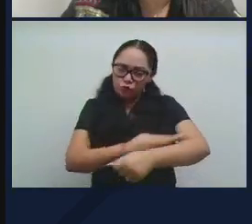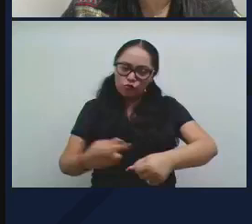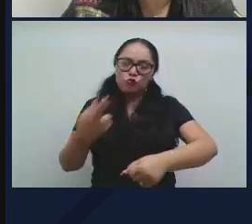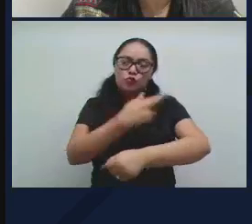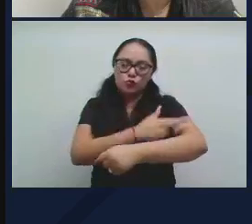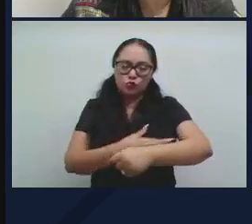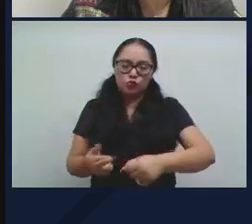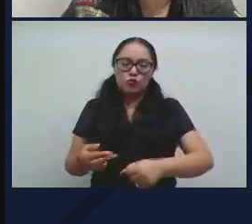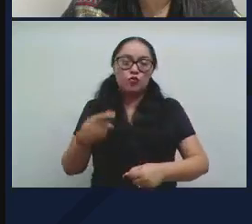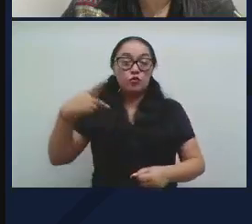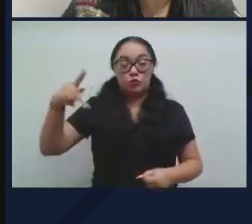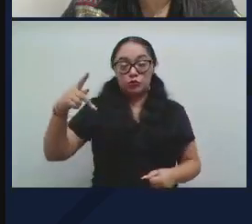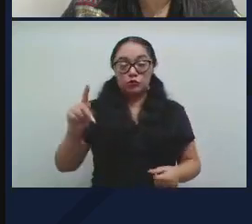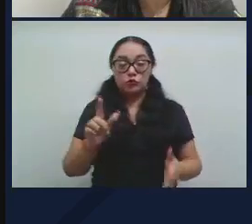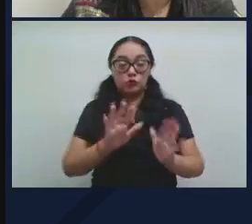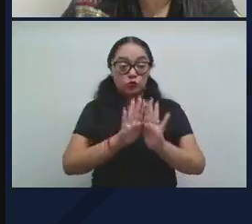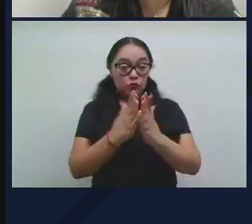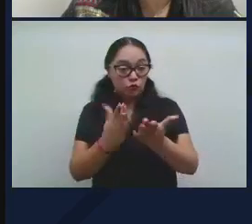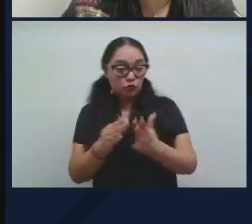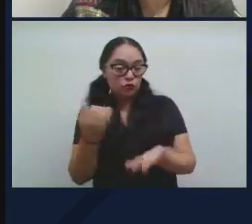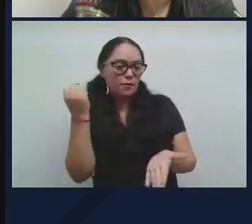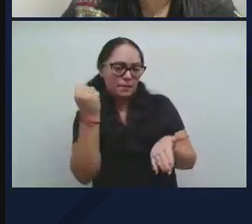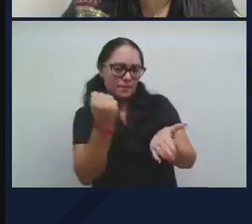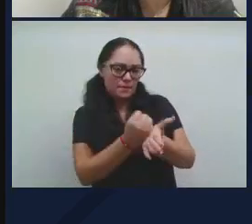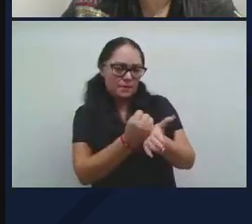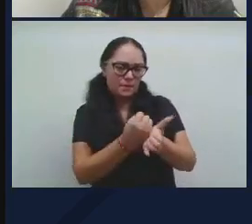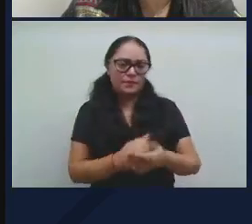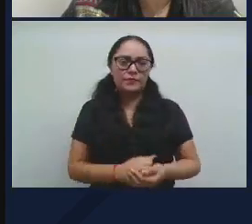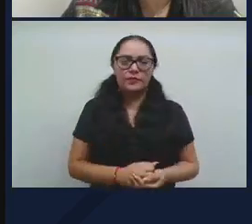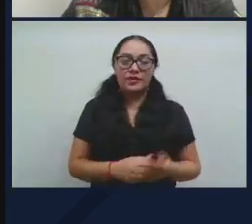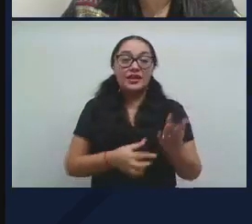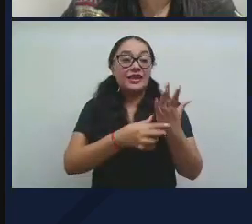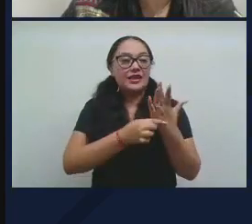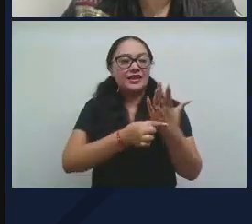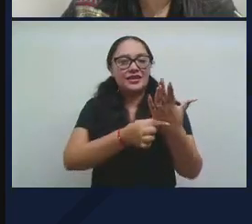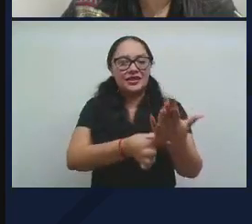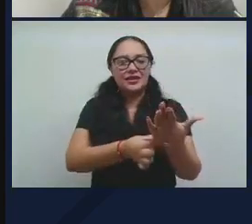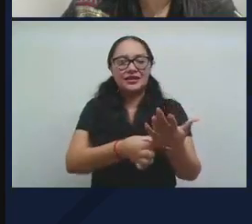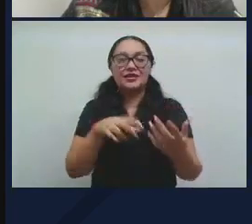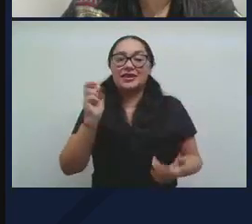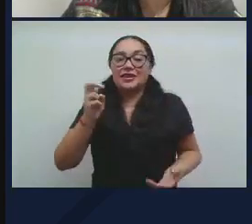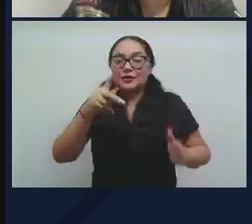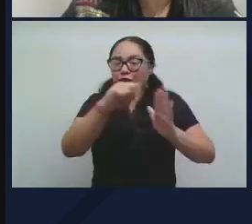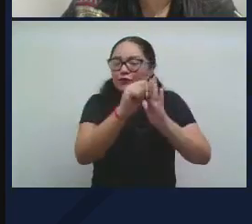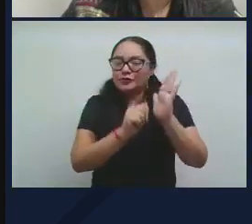libros donde queda sentado ese testamento.